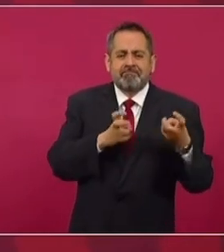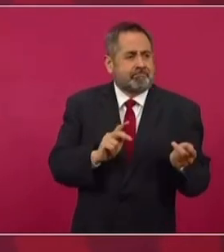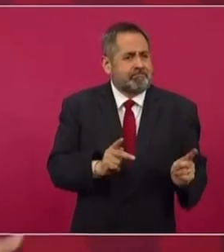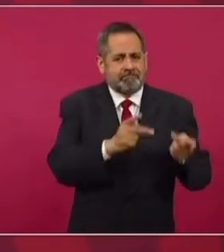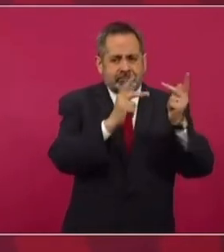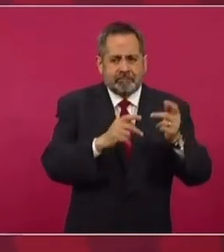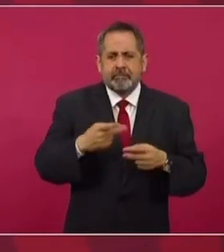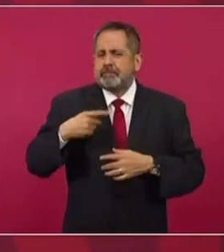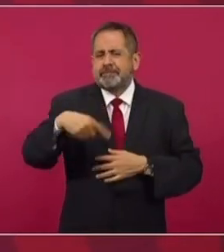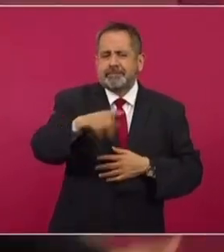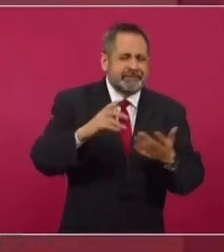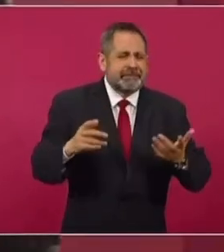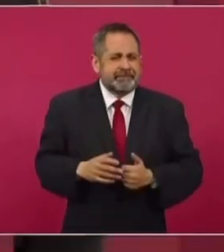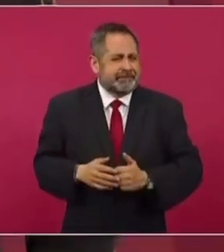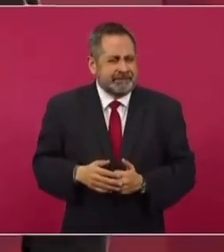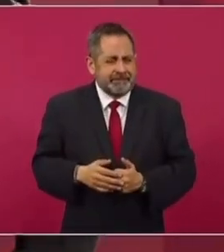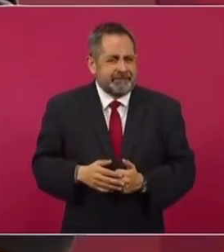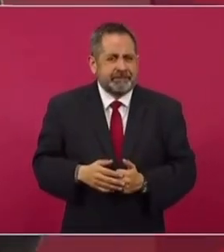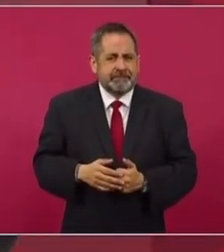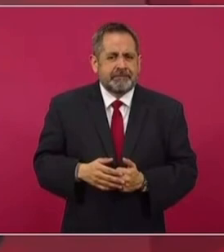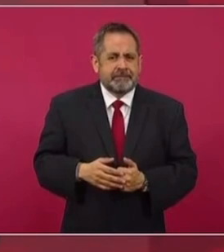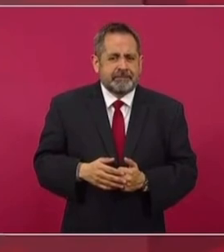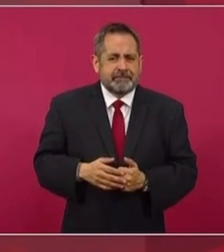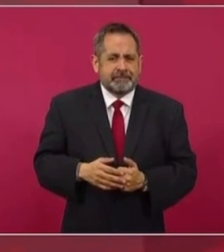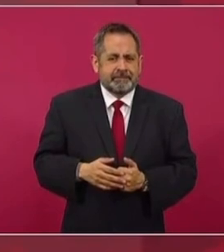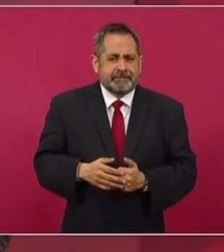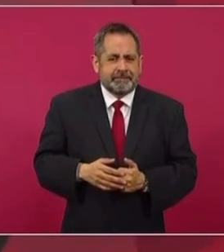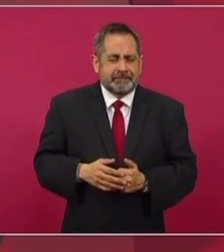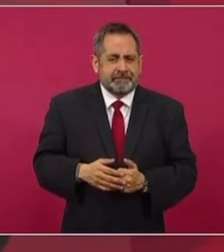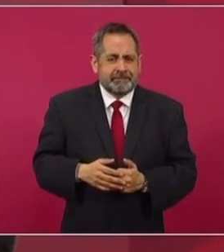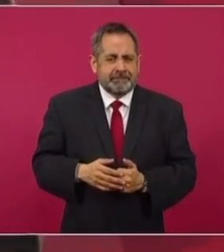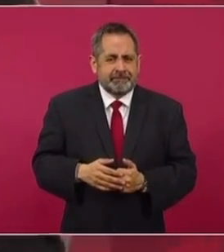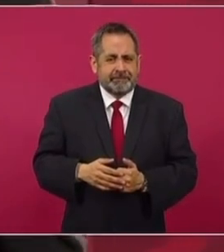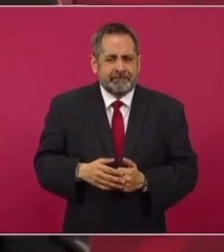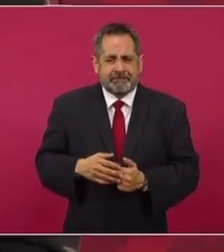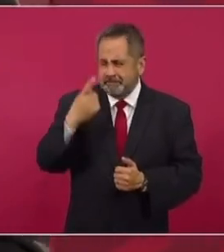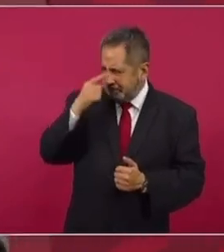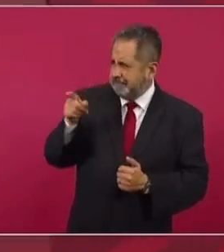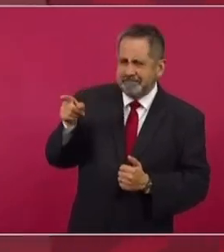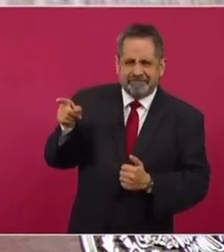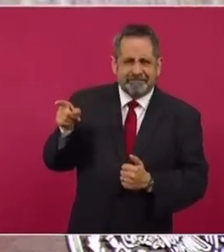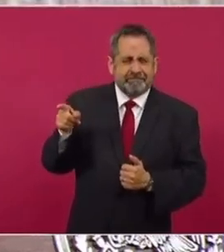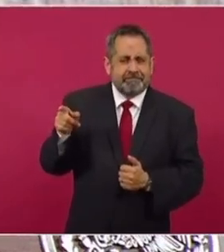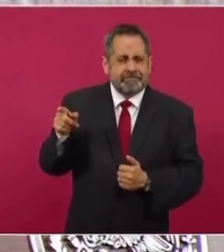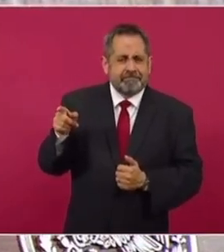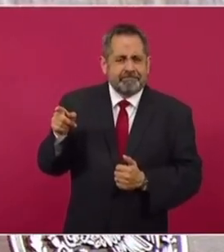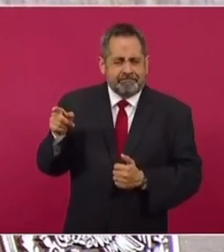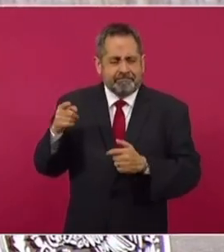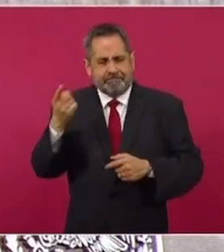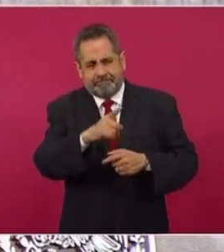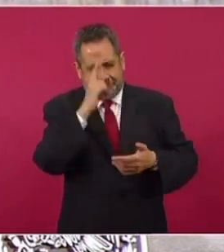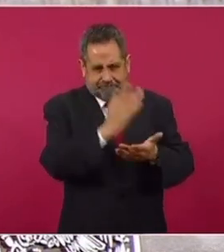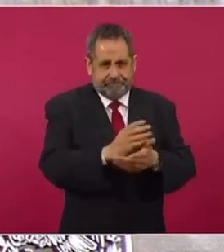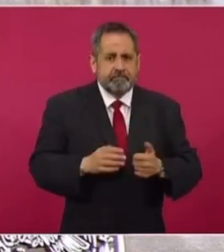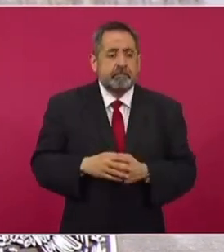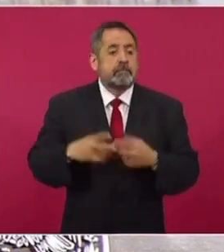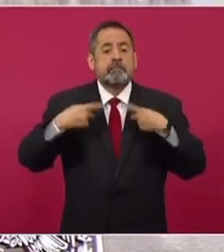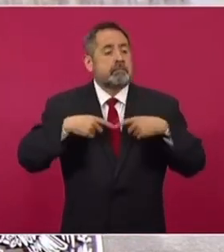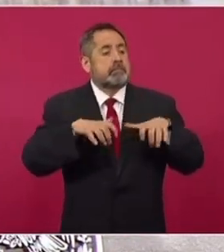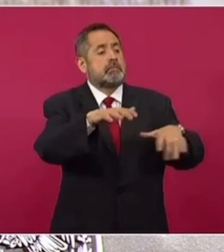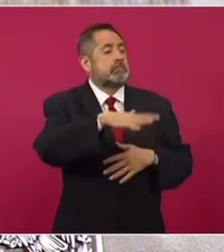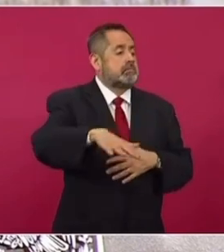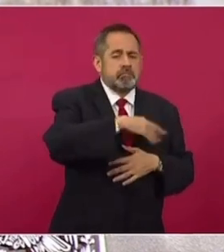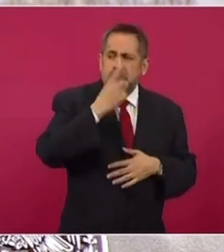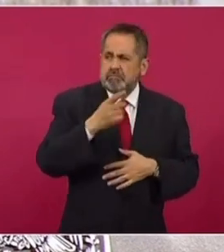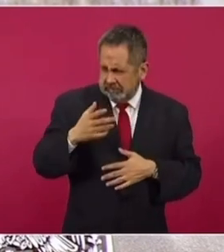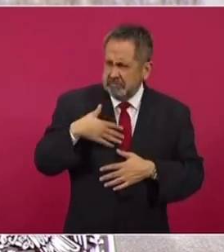la gente decía, ¿cómo no voy a intervenir o a perforar un ducto o a crear una